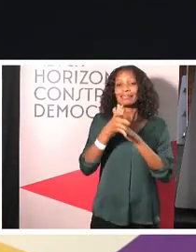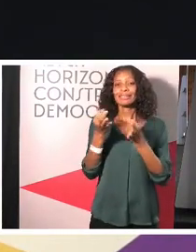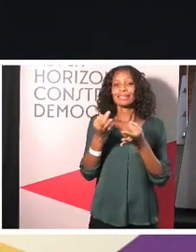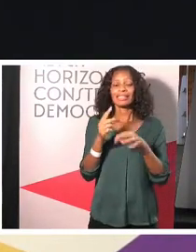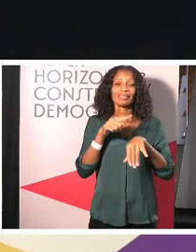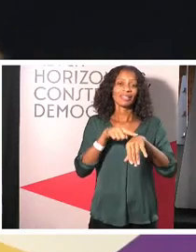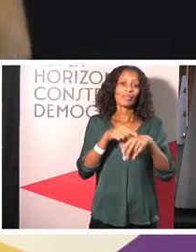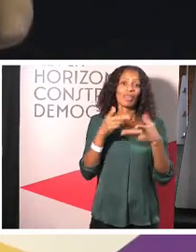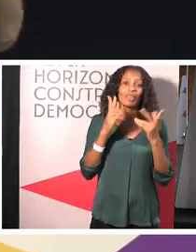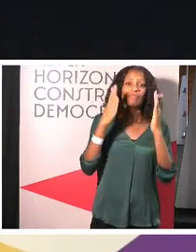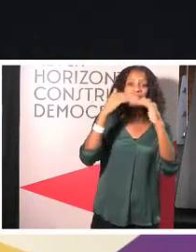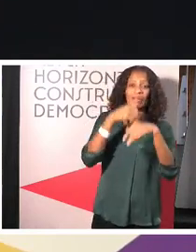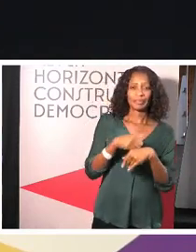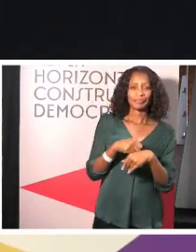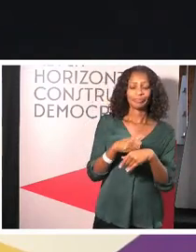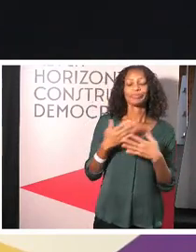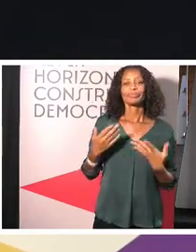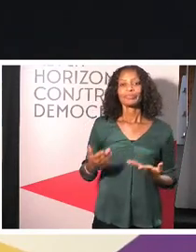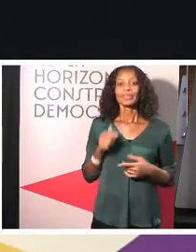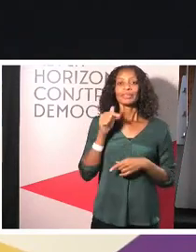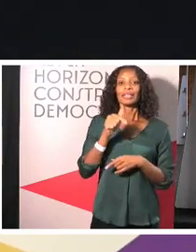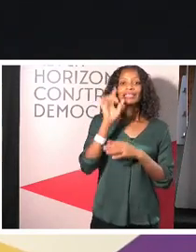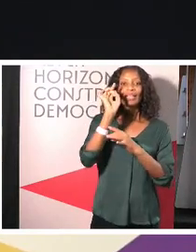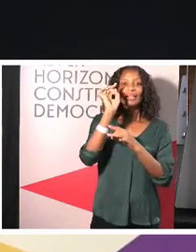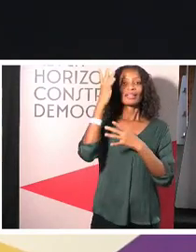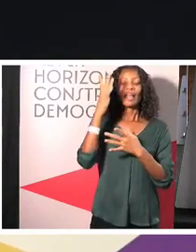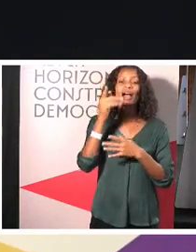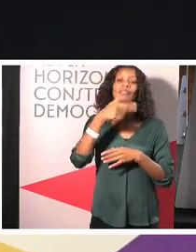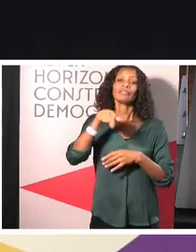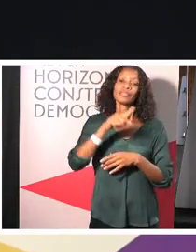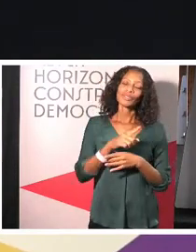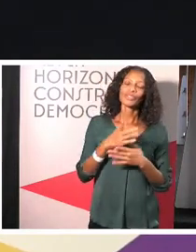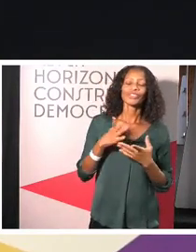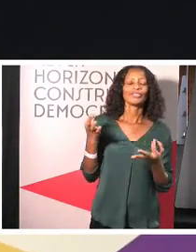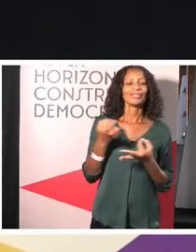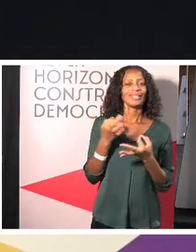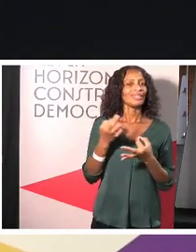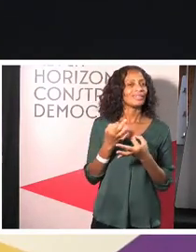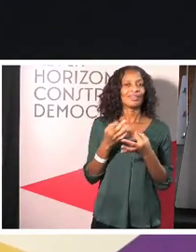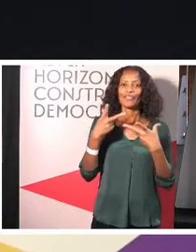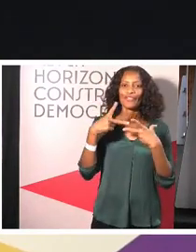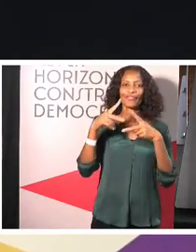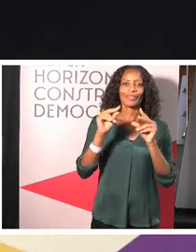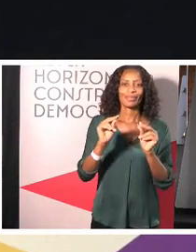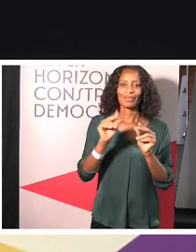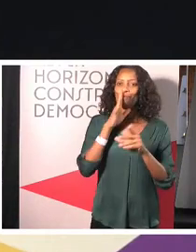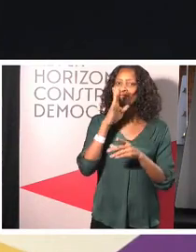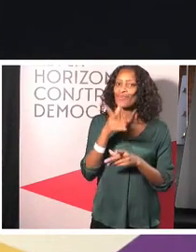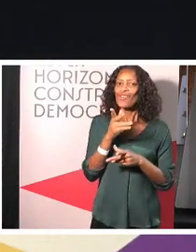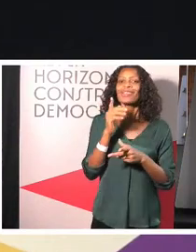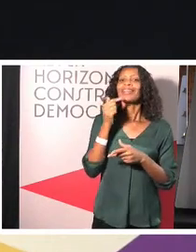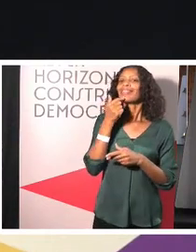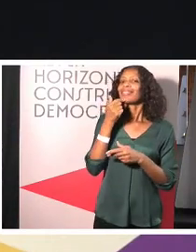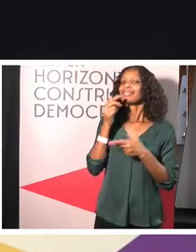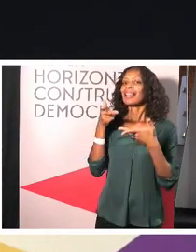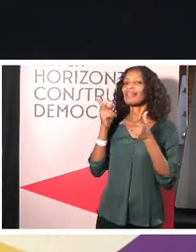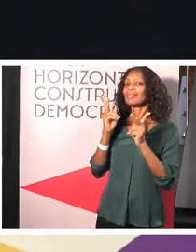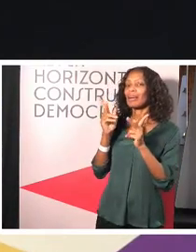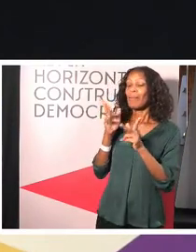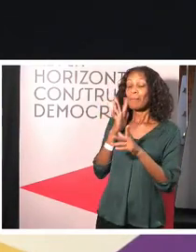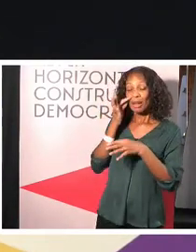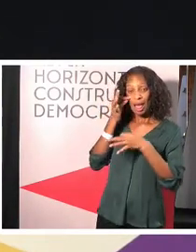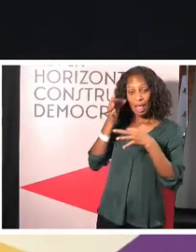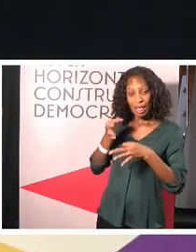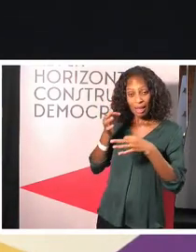idea que está asentada, y que no hay que empezar por la libertad, sino por la necesidad, ¿no? Que